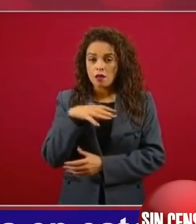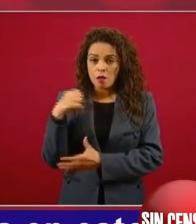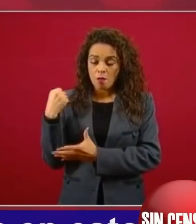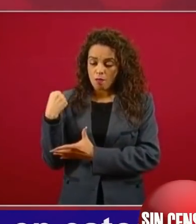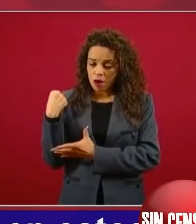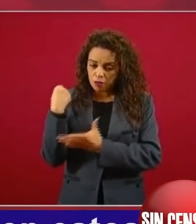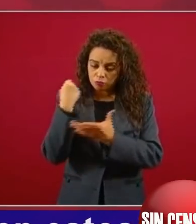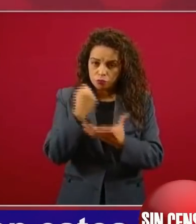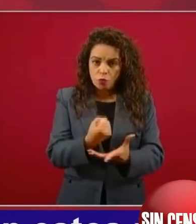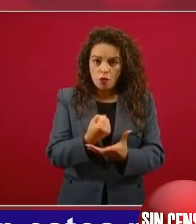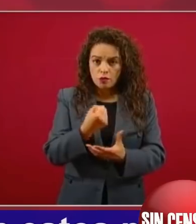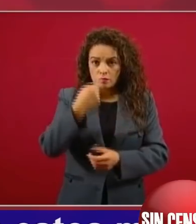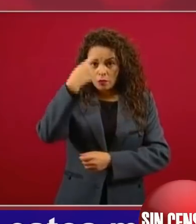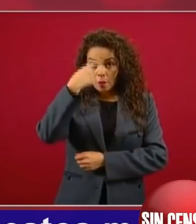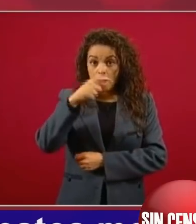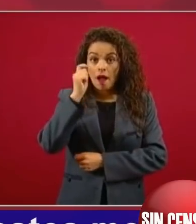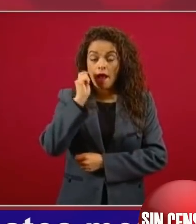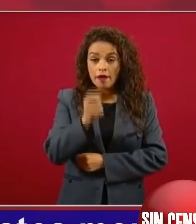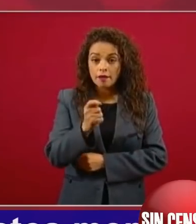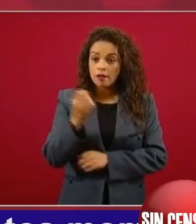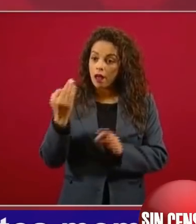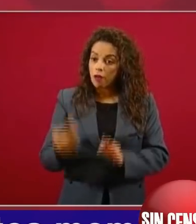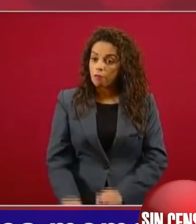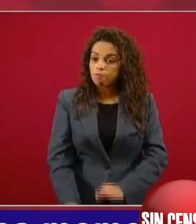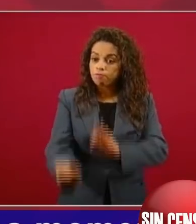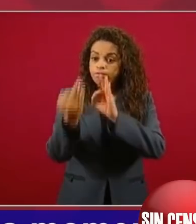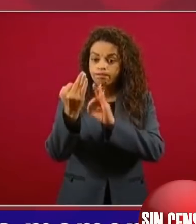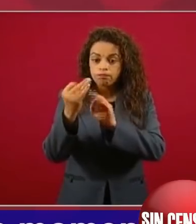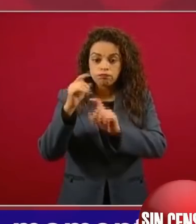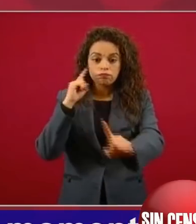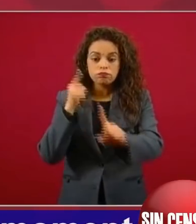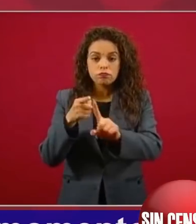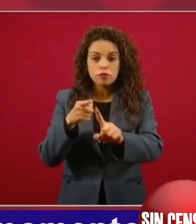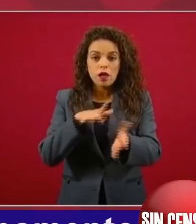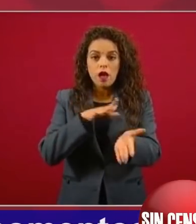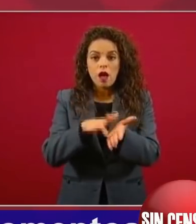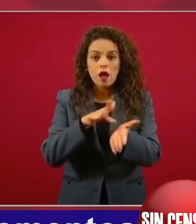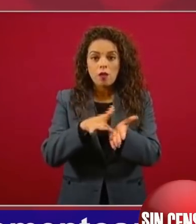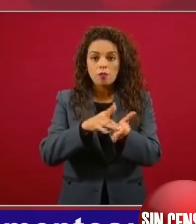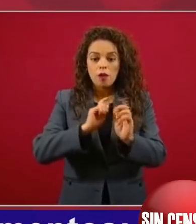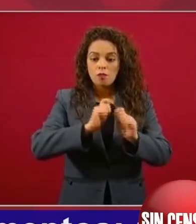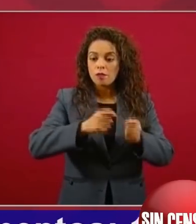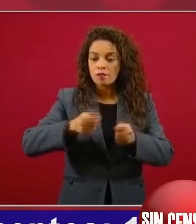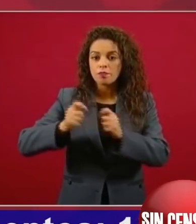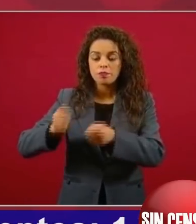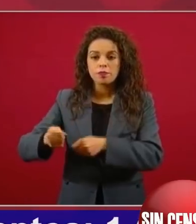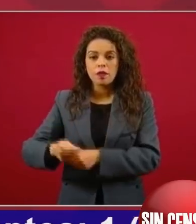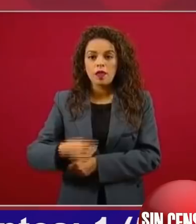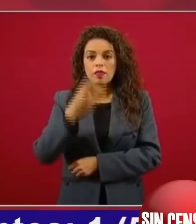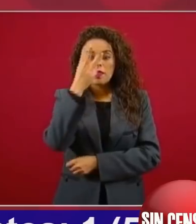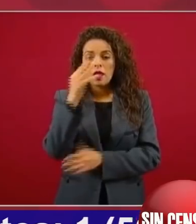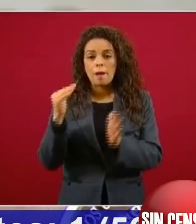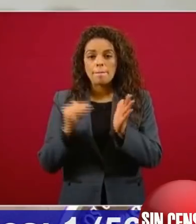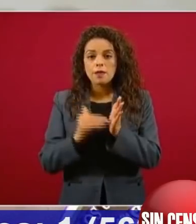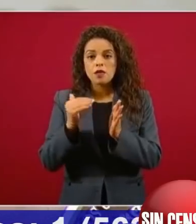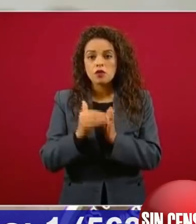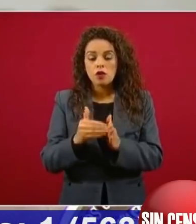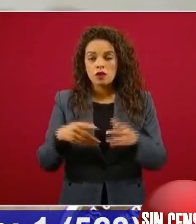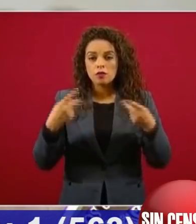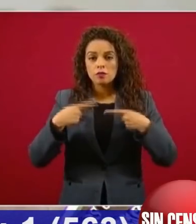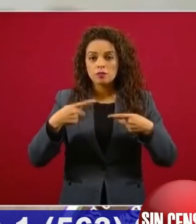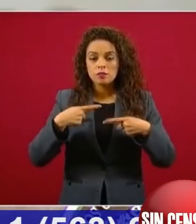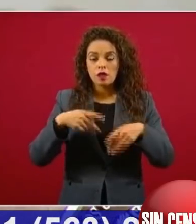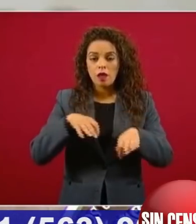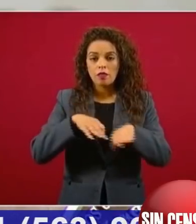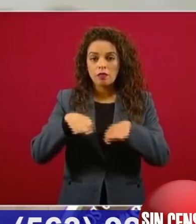para entregar de manera directa apoyos a 3 millones de campesinos y